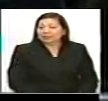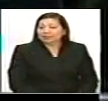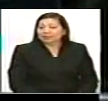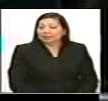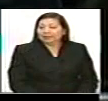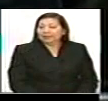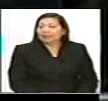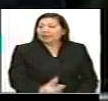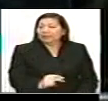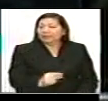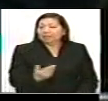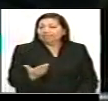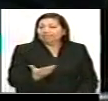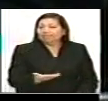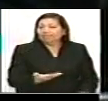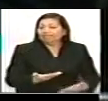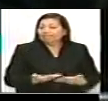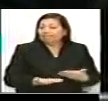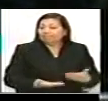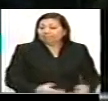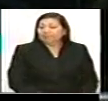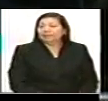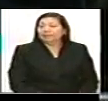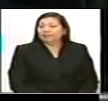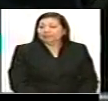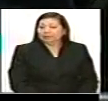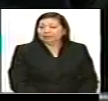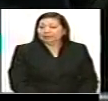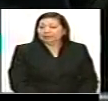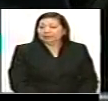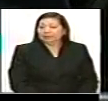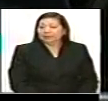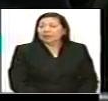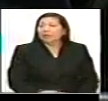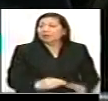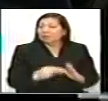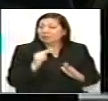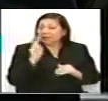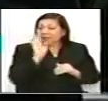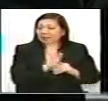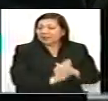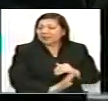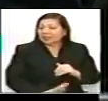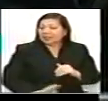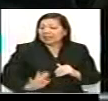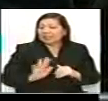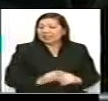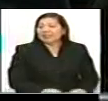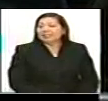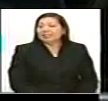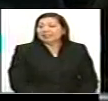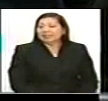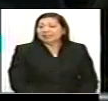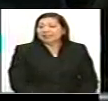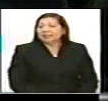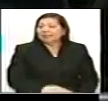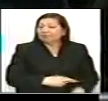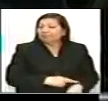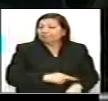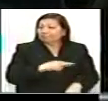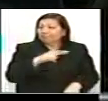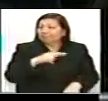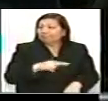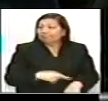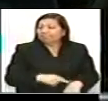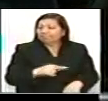distritos que no está ocurriendo, entonces se debe dar eso. Así como a nivel nacional hay regiones